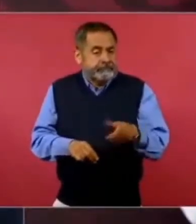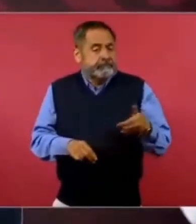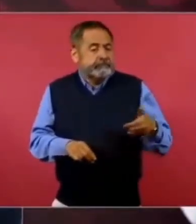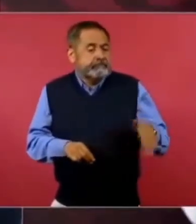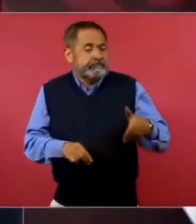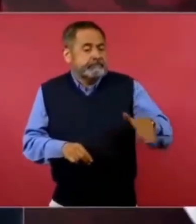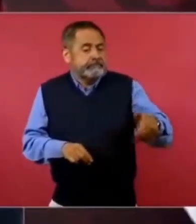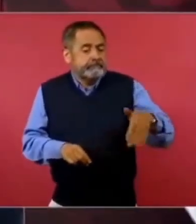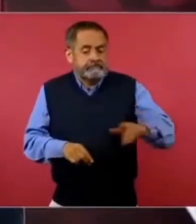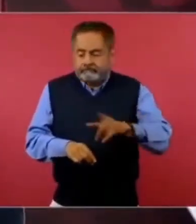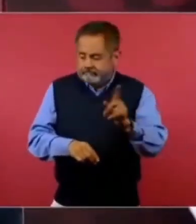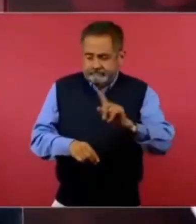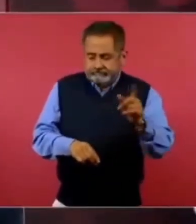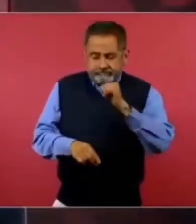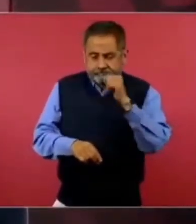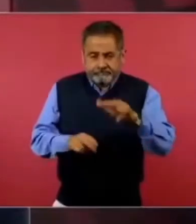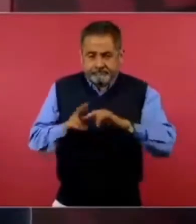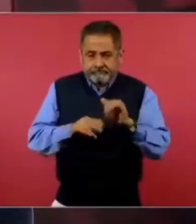excluir a nadie,